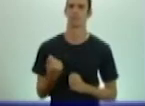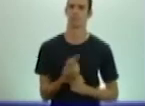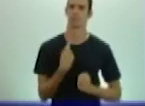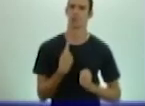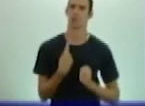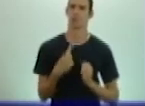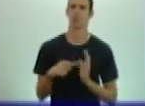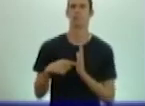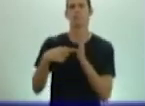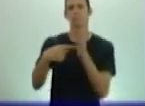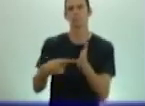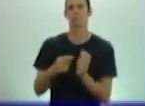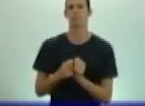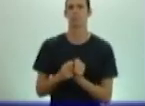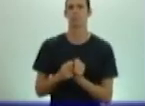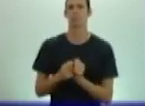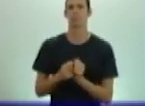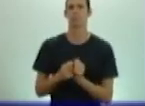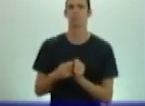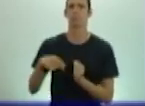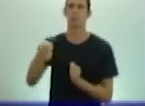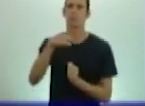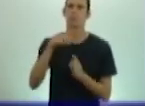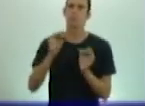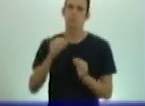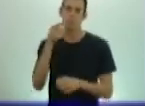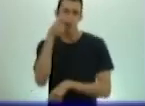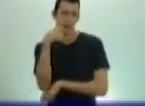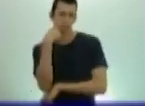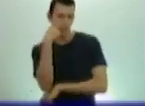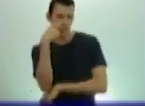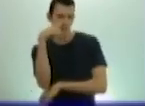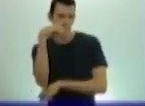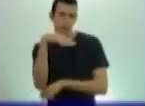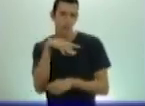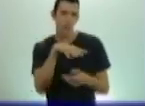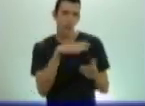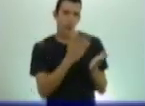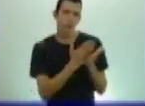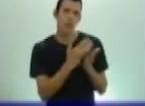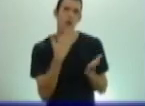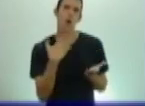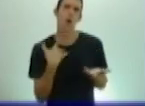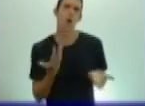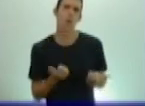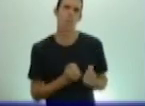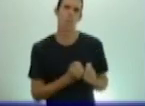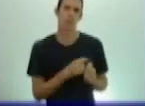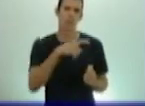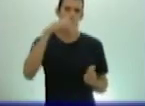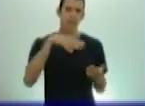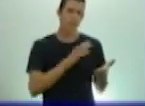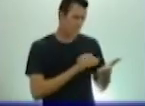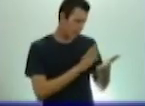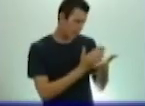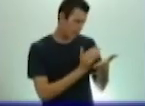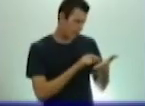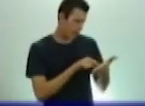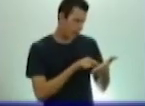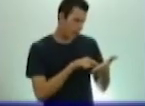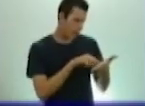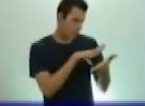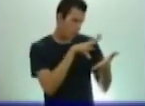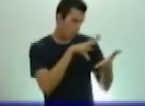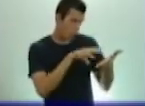esto que he explicado, que el niño no transcriba el libro para la libreta, porque si no el conocimiento histórico se mecaniza y no se queda para toda la vida.